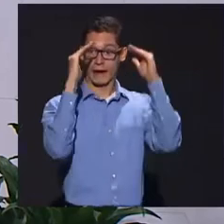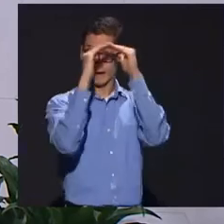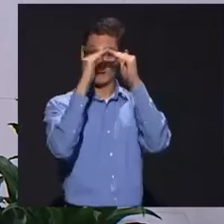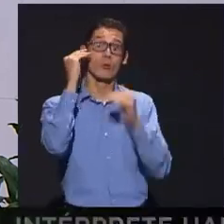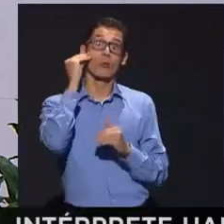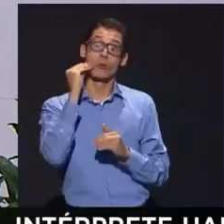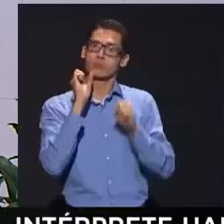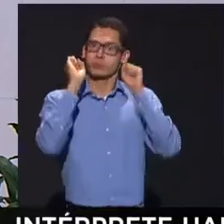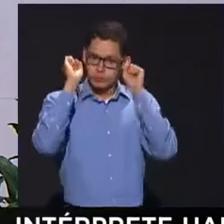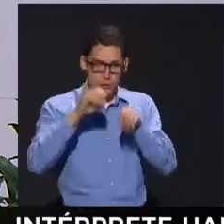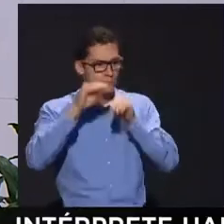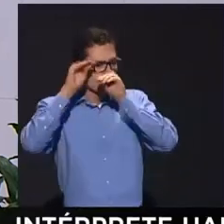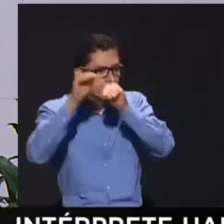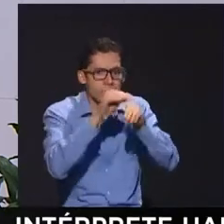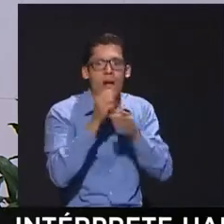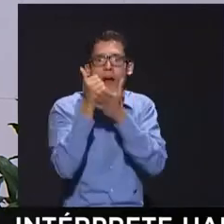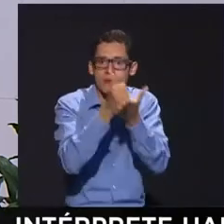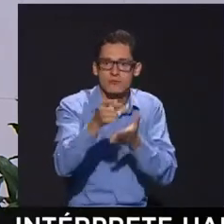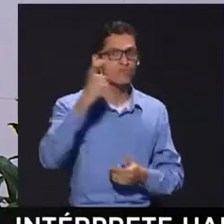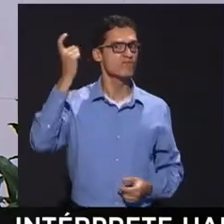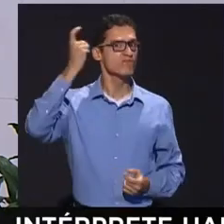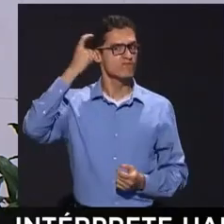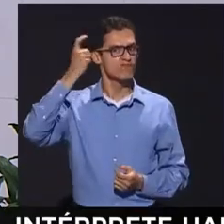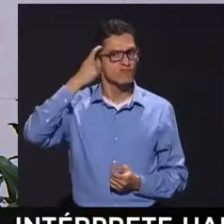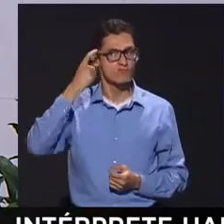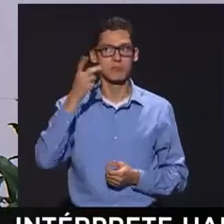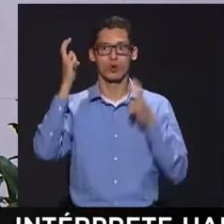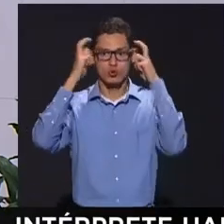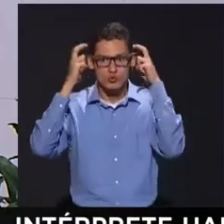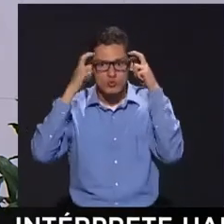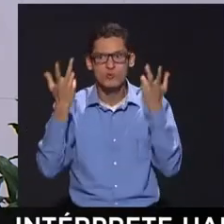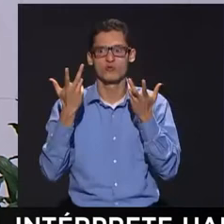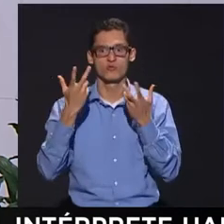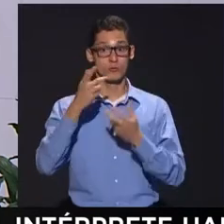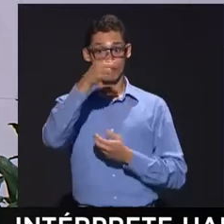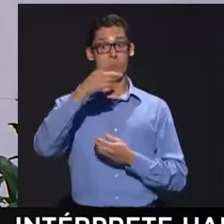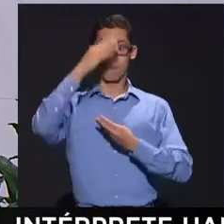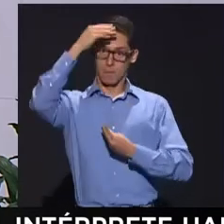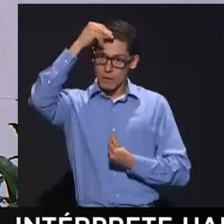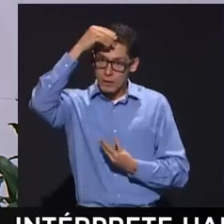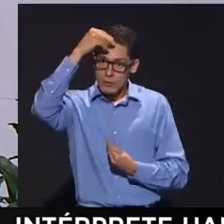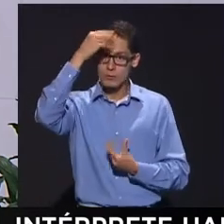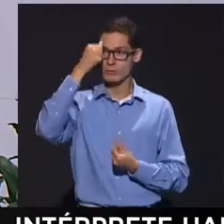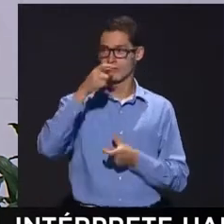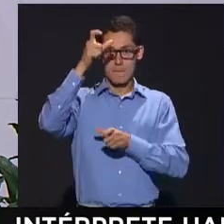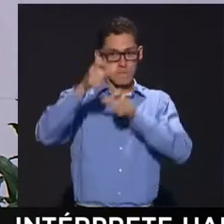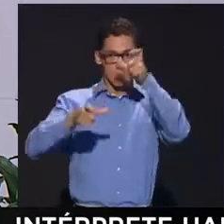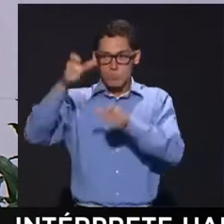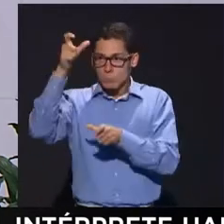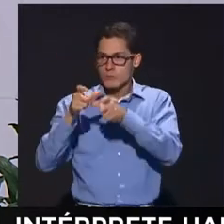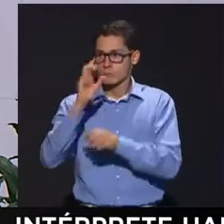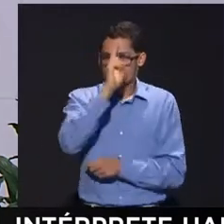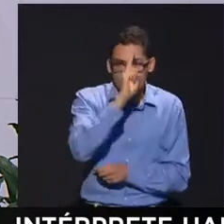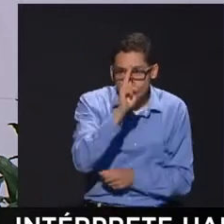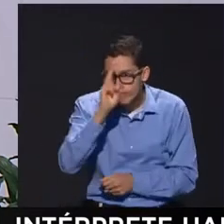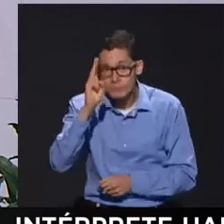inteligencia emocional, sino inteligencia intelectual, también competencias ciudadanas, todo lo que tenemos que aprender en pensamiento crítico